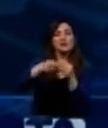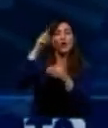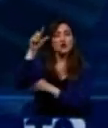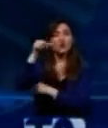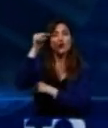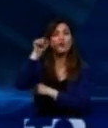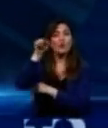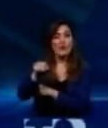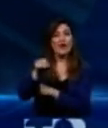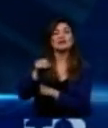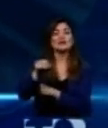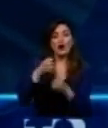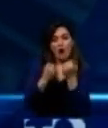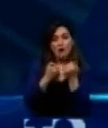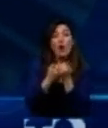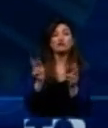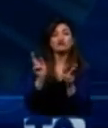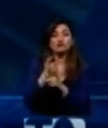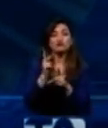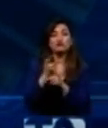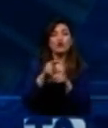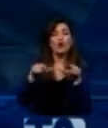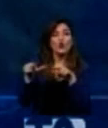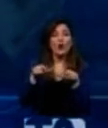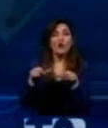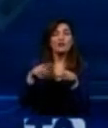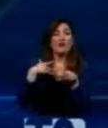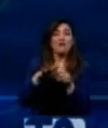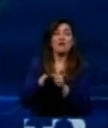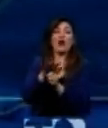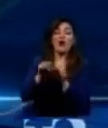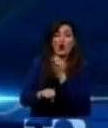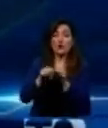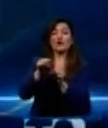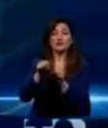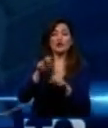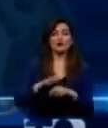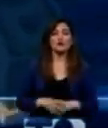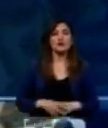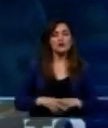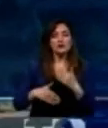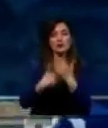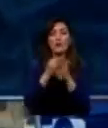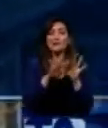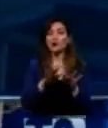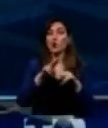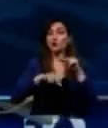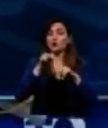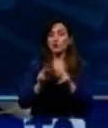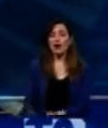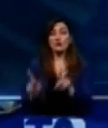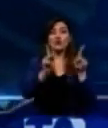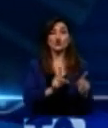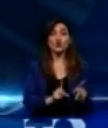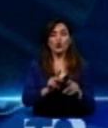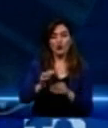el Estado central en el rubro apoyo productivo para las zonas afectadas. El nuevo secretario de la Reconstrucción asegura que se tiene planificado que